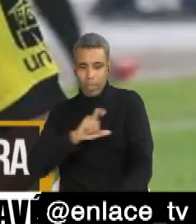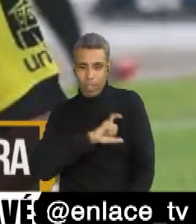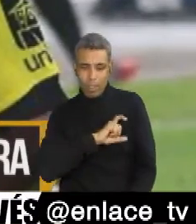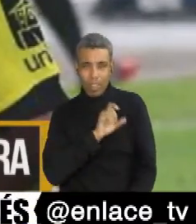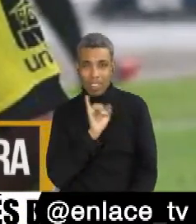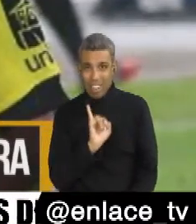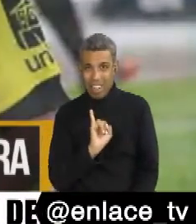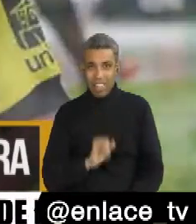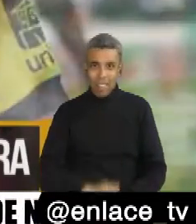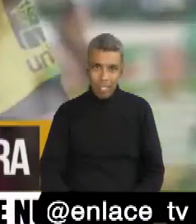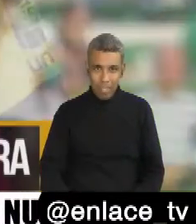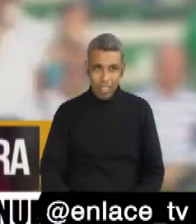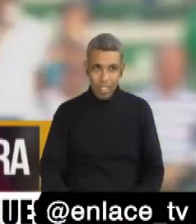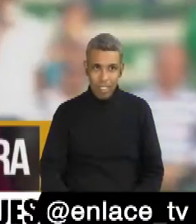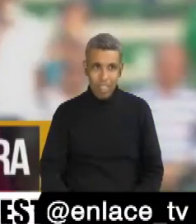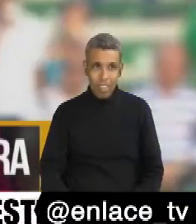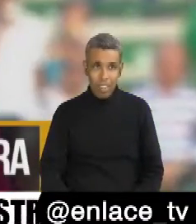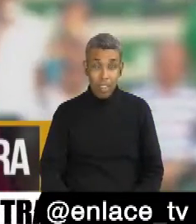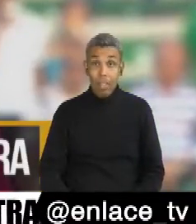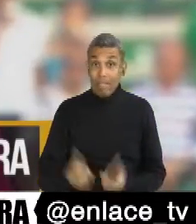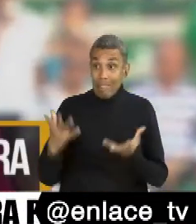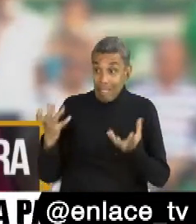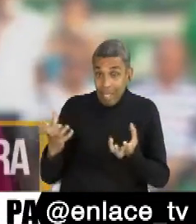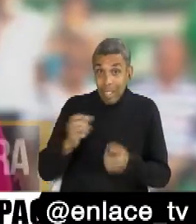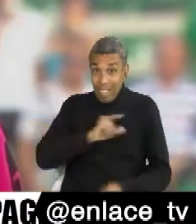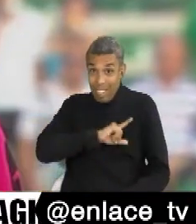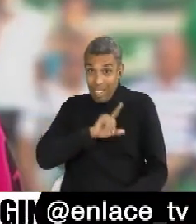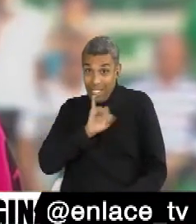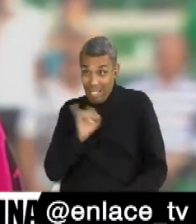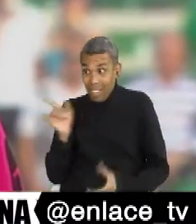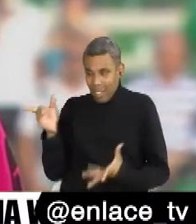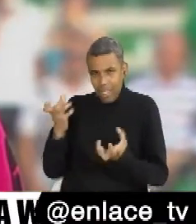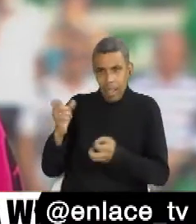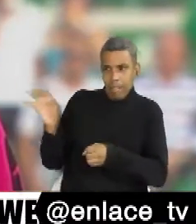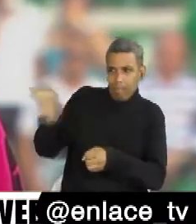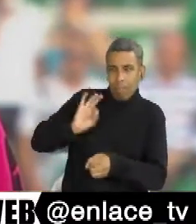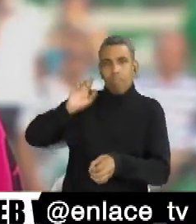equipo realiza acercamientos para llevarse al guardameta Ricardo Jerez.